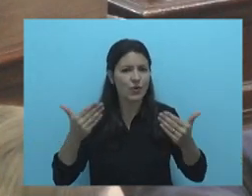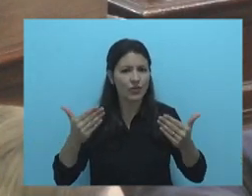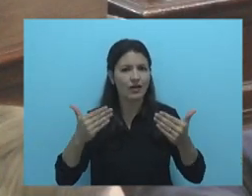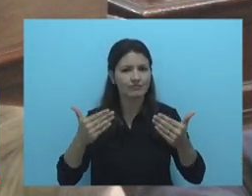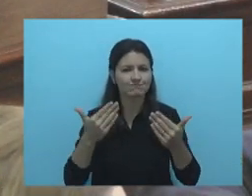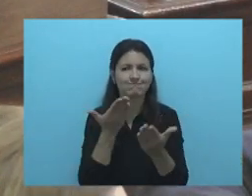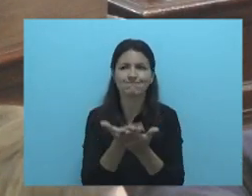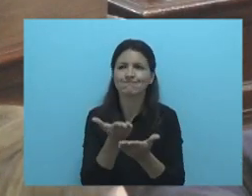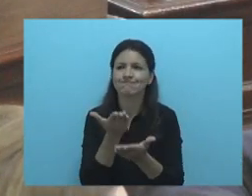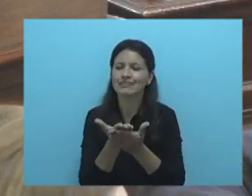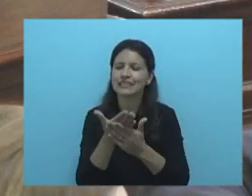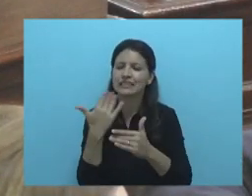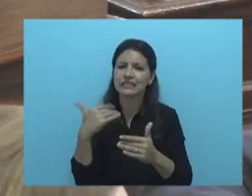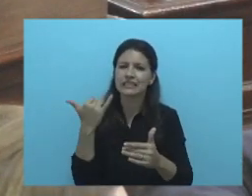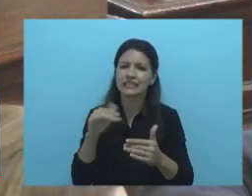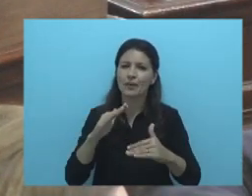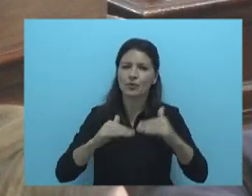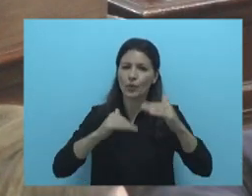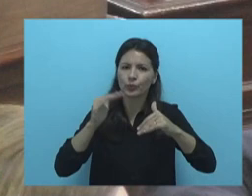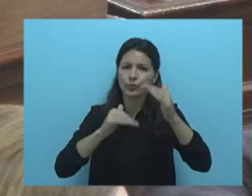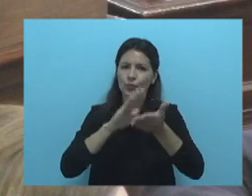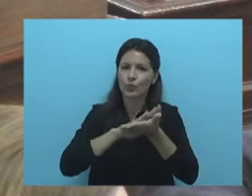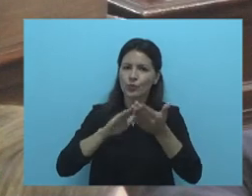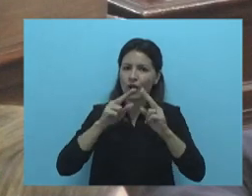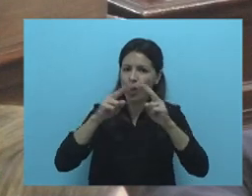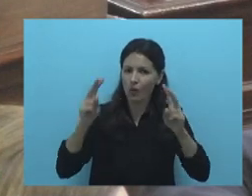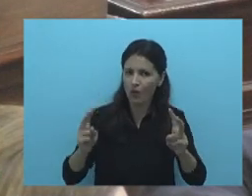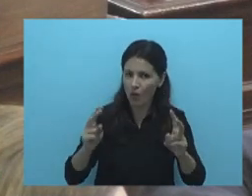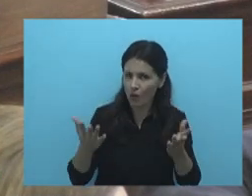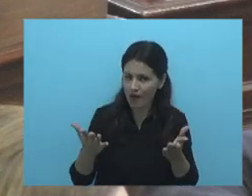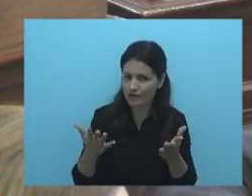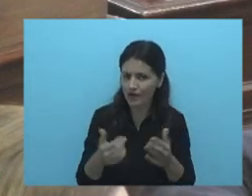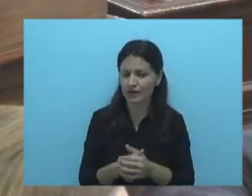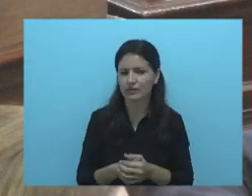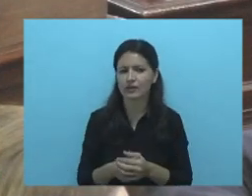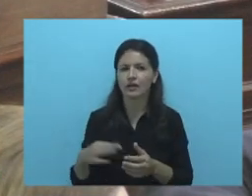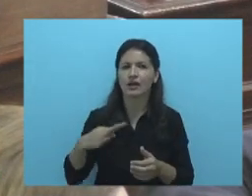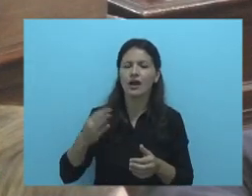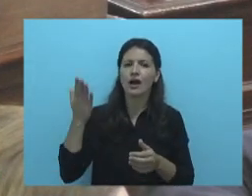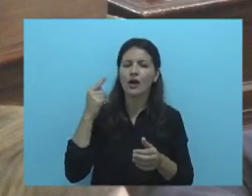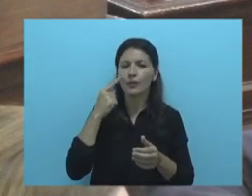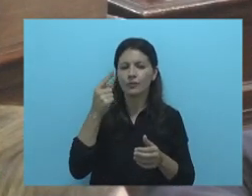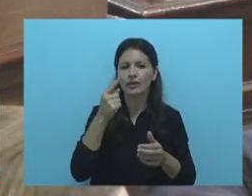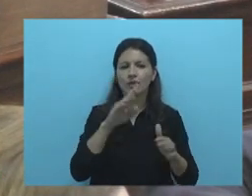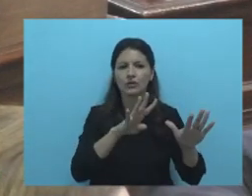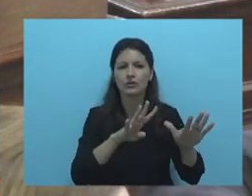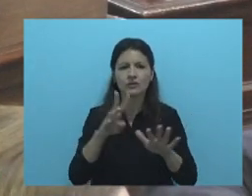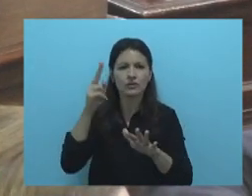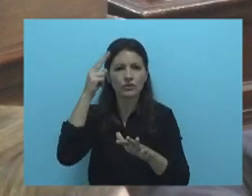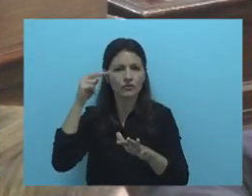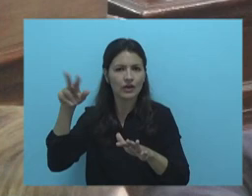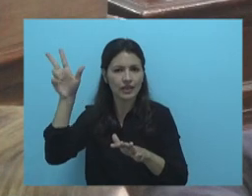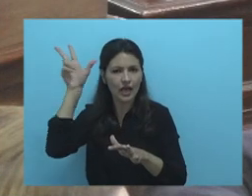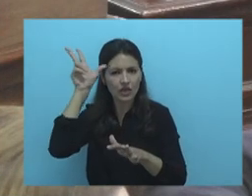reclamar su urgente ejecución. Hay una larga historia desde el año 1998 que se